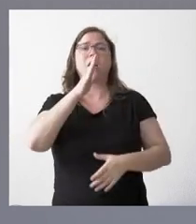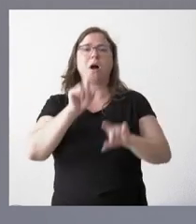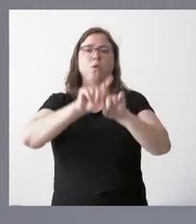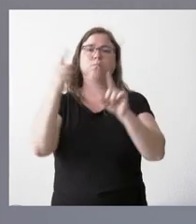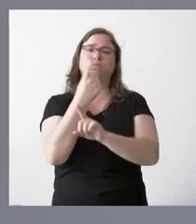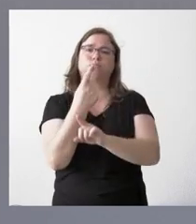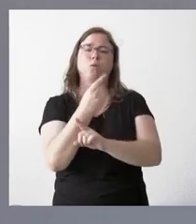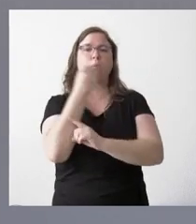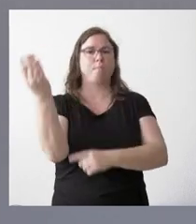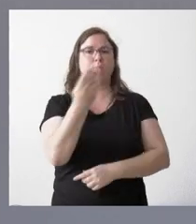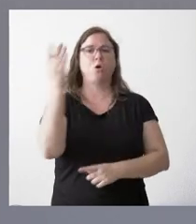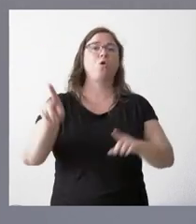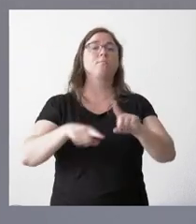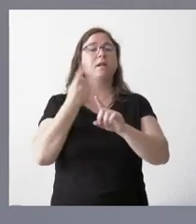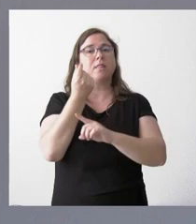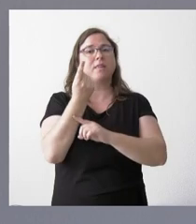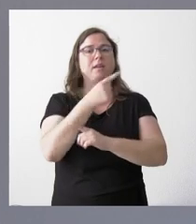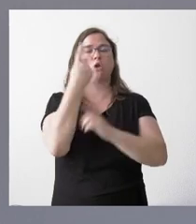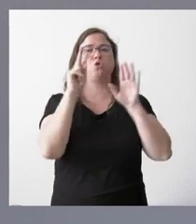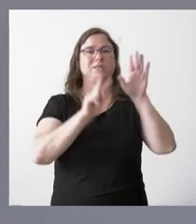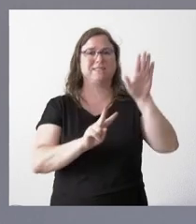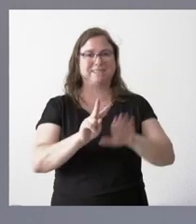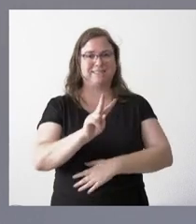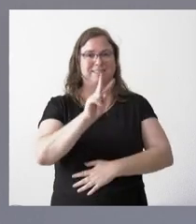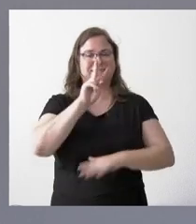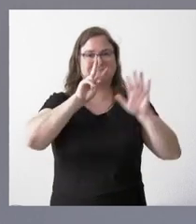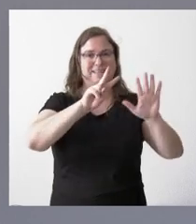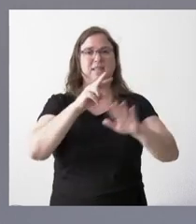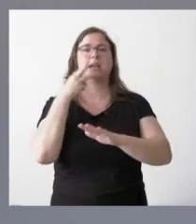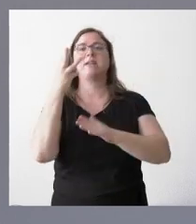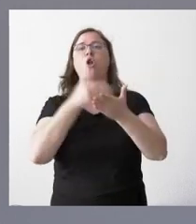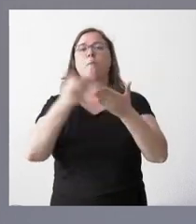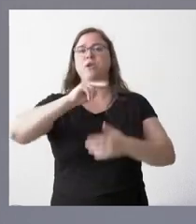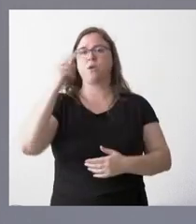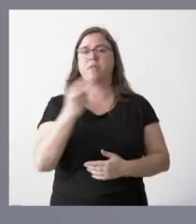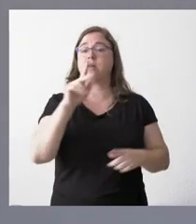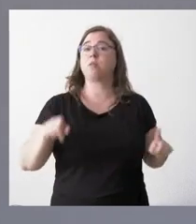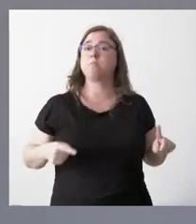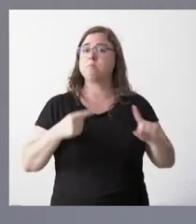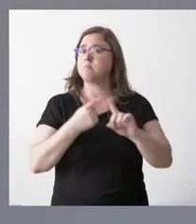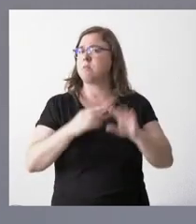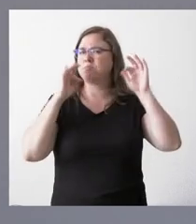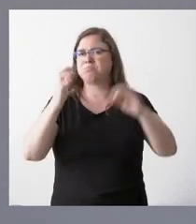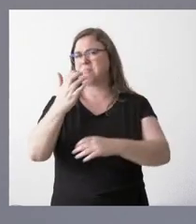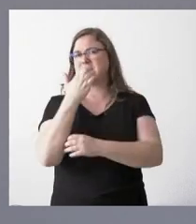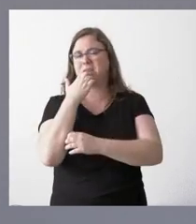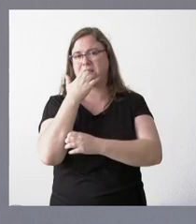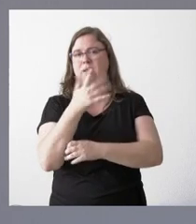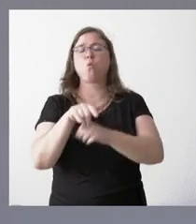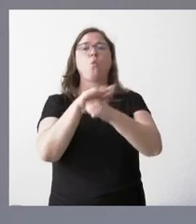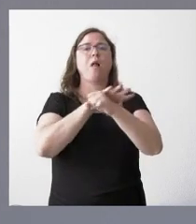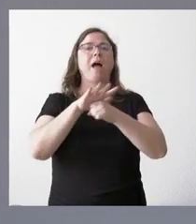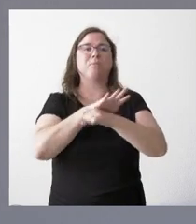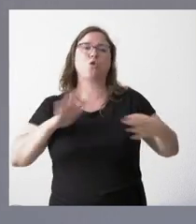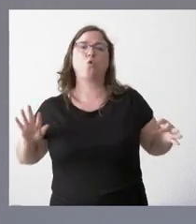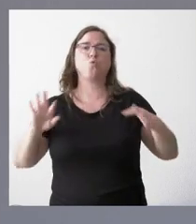infraestructuras agrarias por un importe de 73 millones de euros. y entrando, por poner algún ejemplo también del ámbito